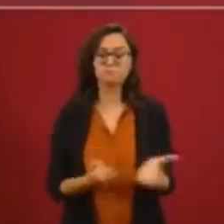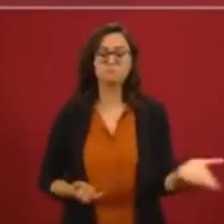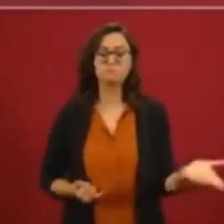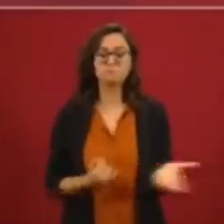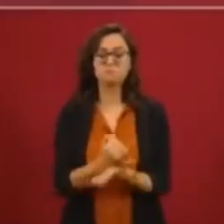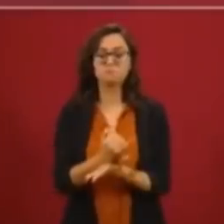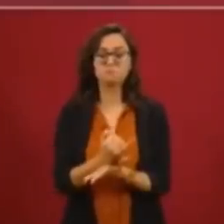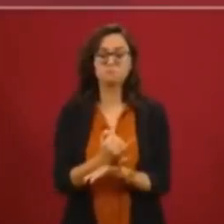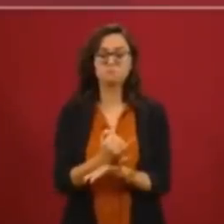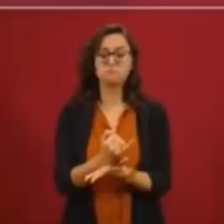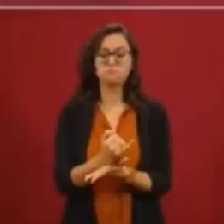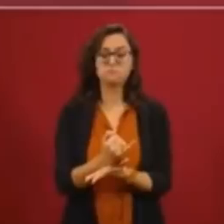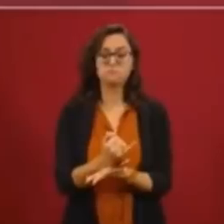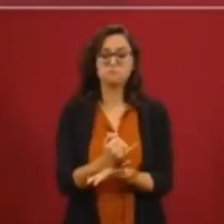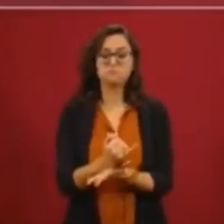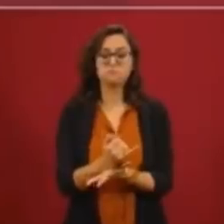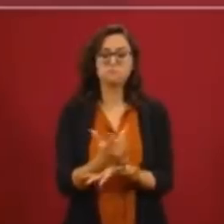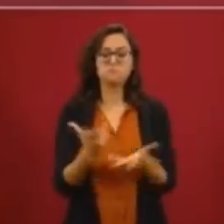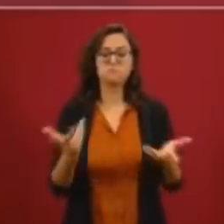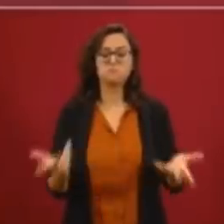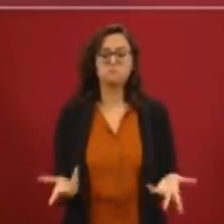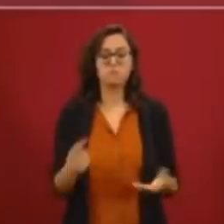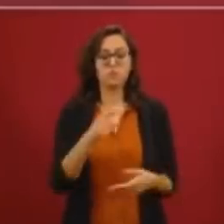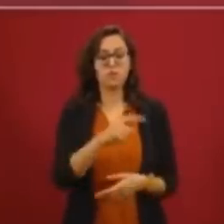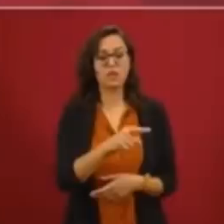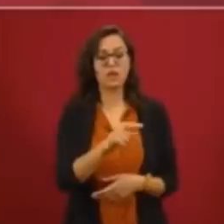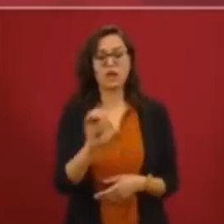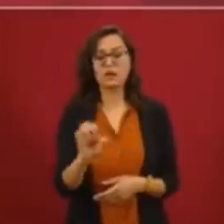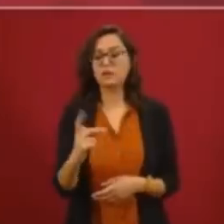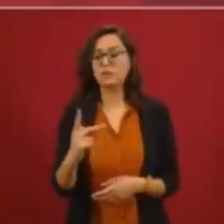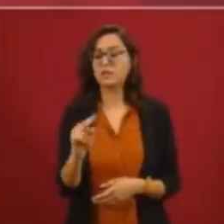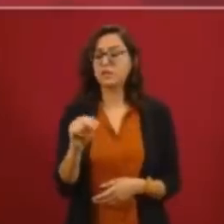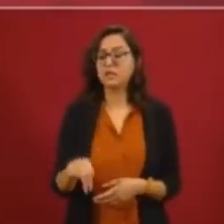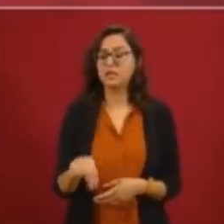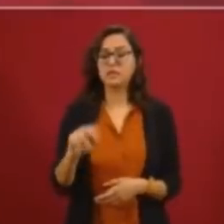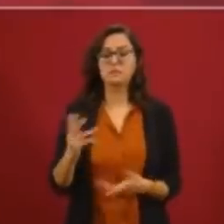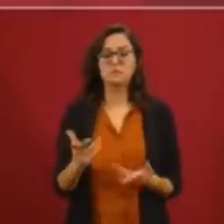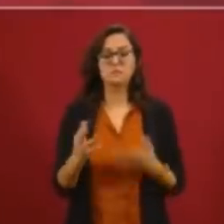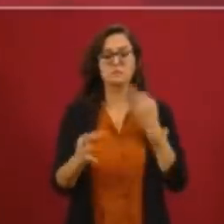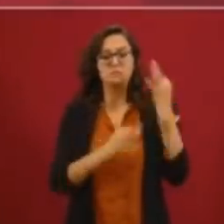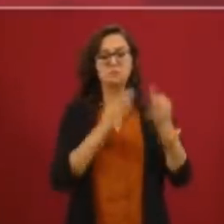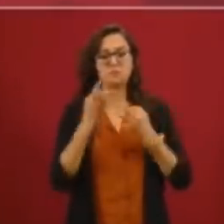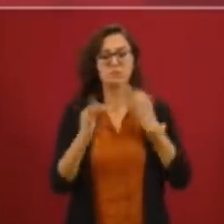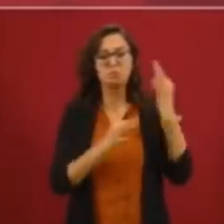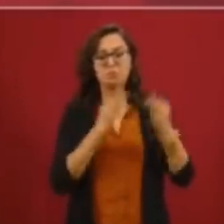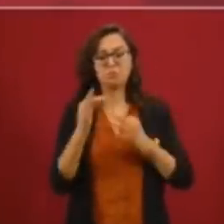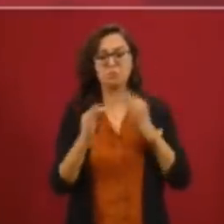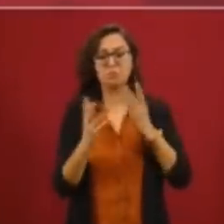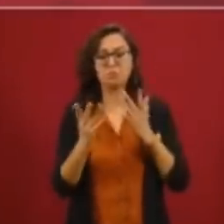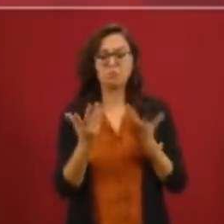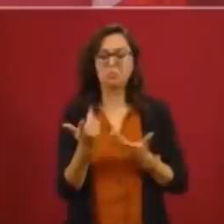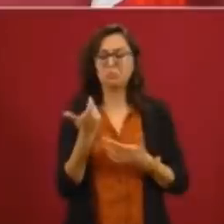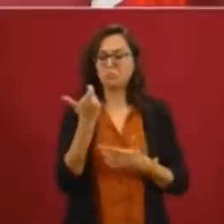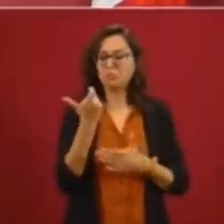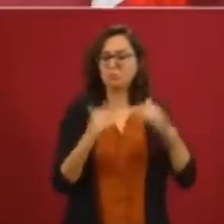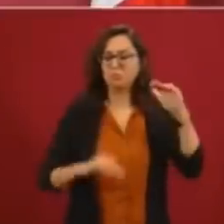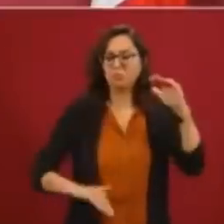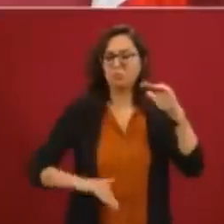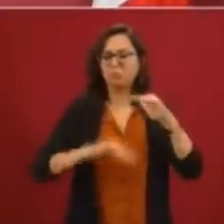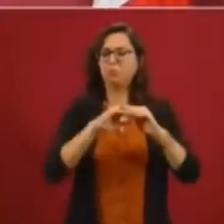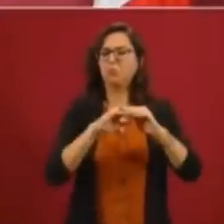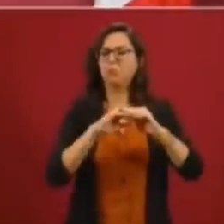de que en la campaña de Peña Nieto no se había rebasado el tope de